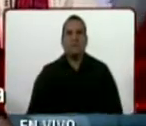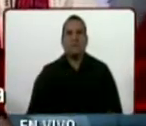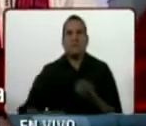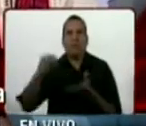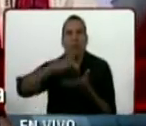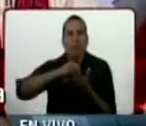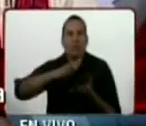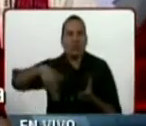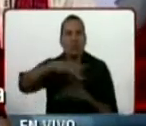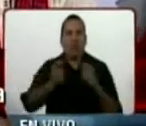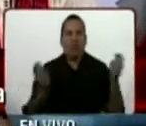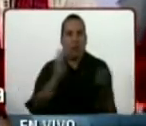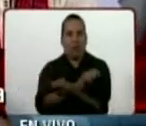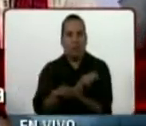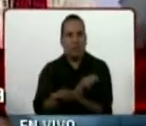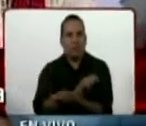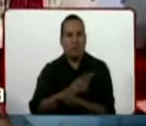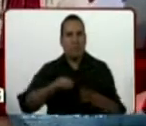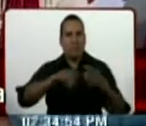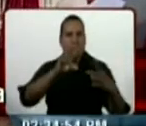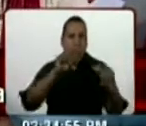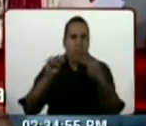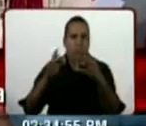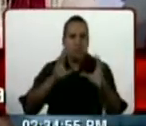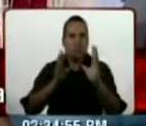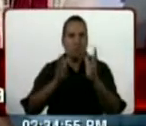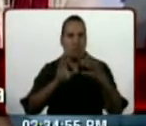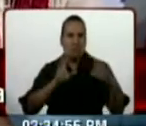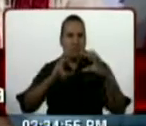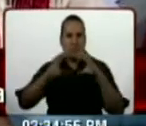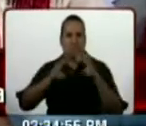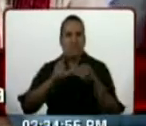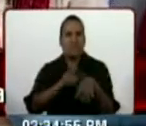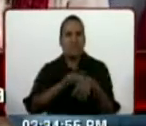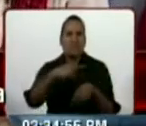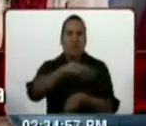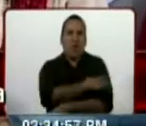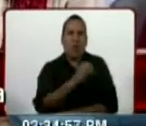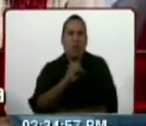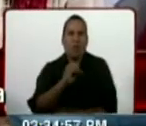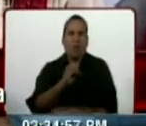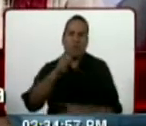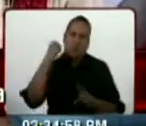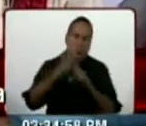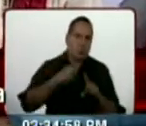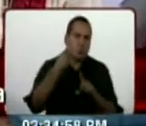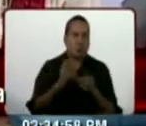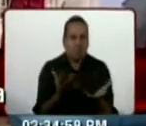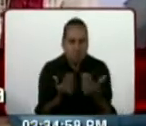todos, vamos a conversar. Y llamó al diálogo a los golpistas, a los que lo habían derrocado.